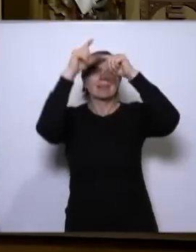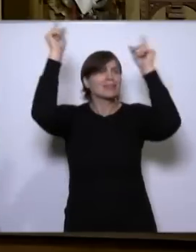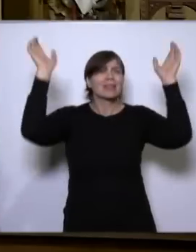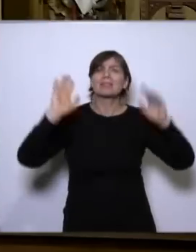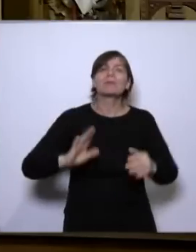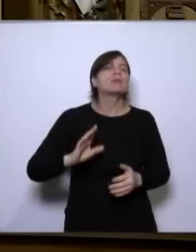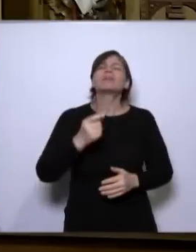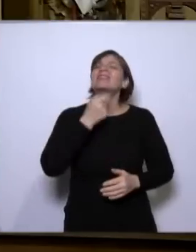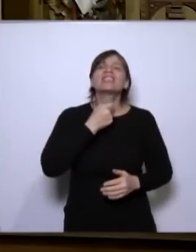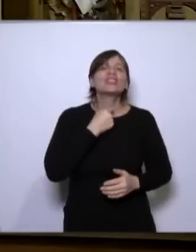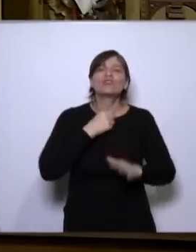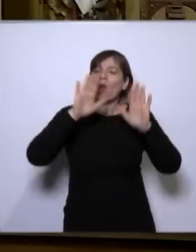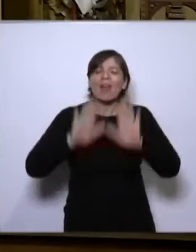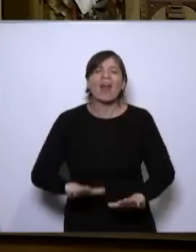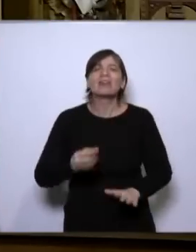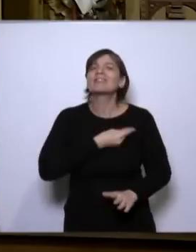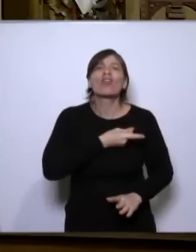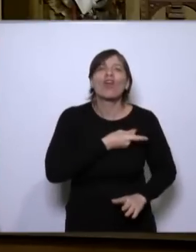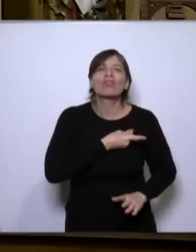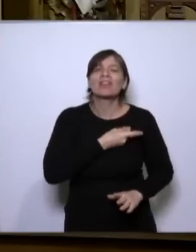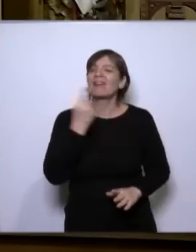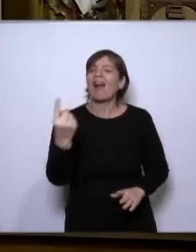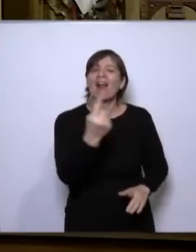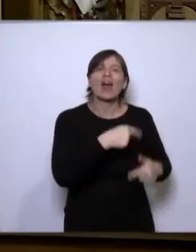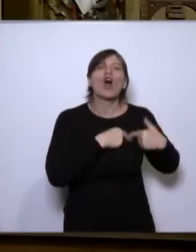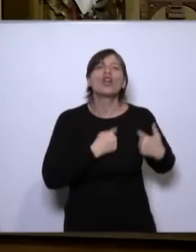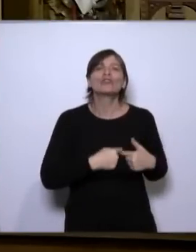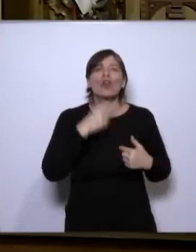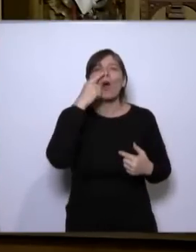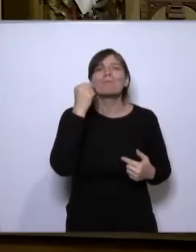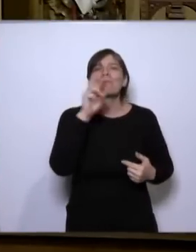eligió quedarse en el corazón de cada hombre y de cada mujer,